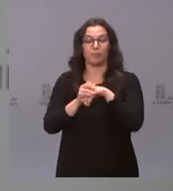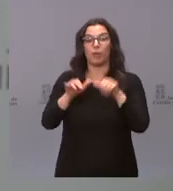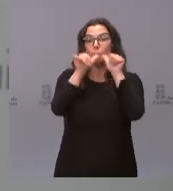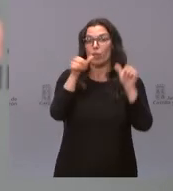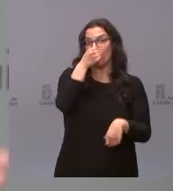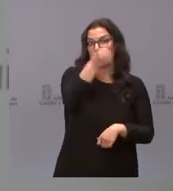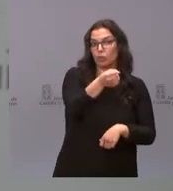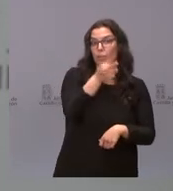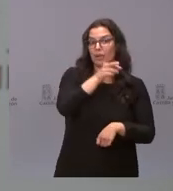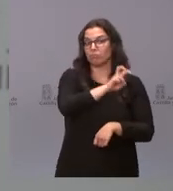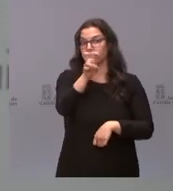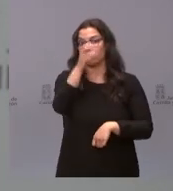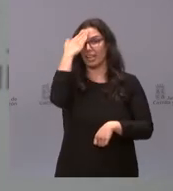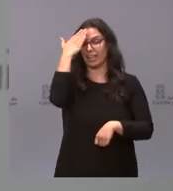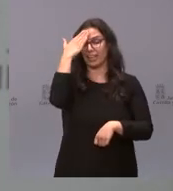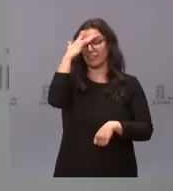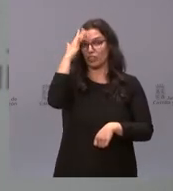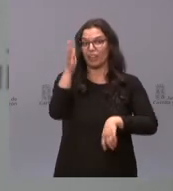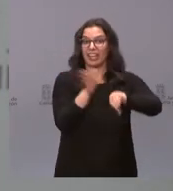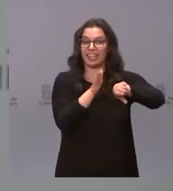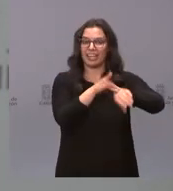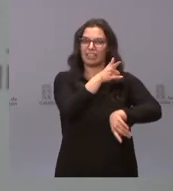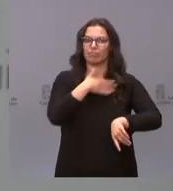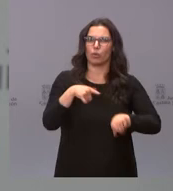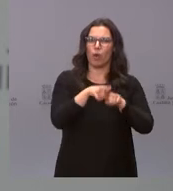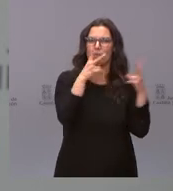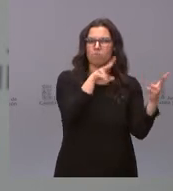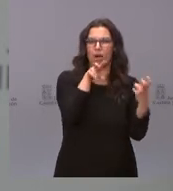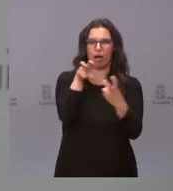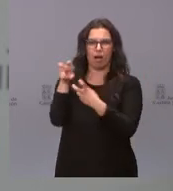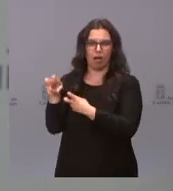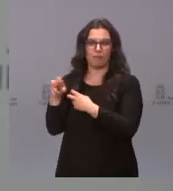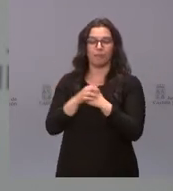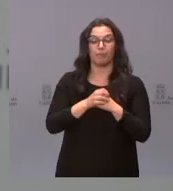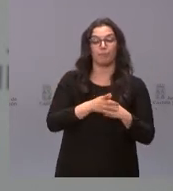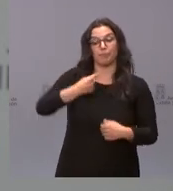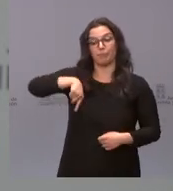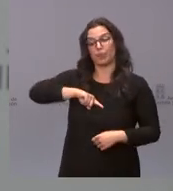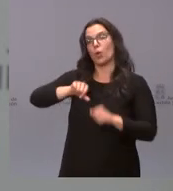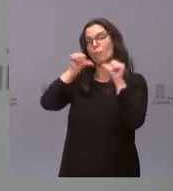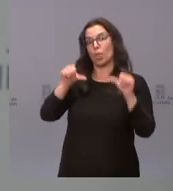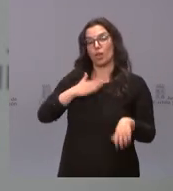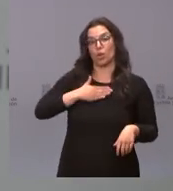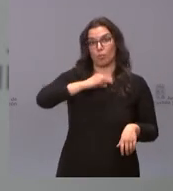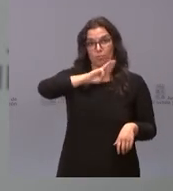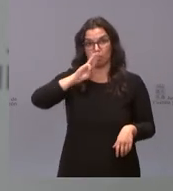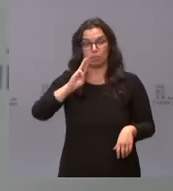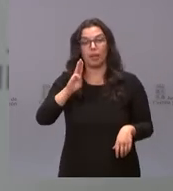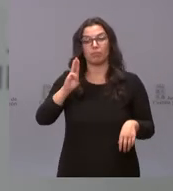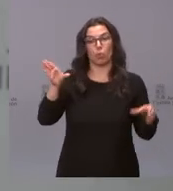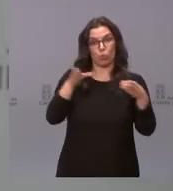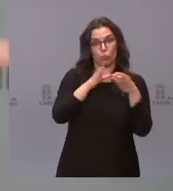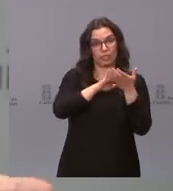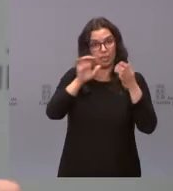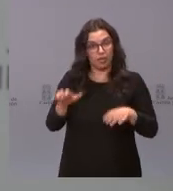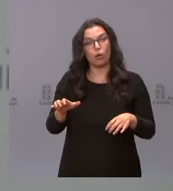es armonización es decir hachazo fiscal el modelo del partido popular de la junta de castilla y